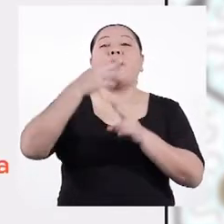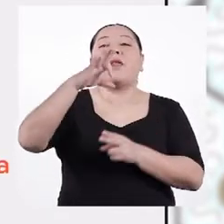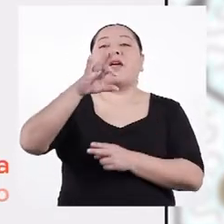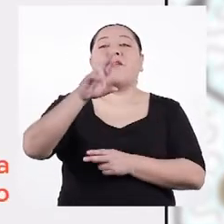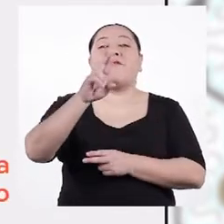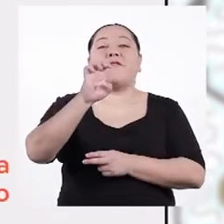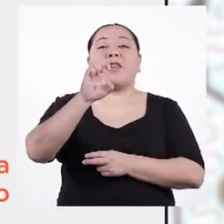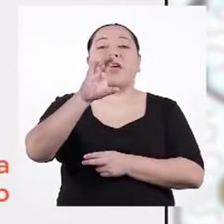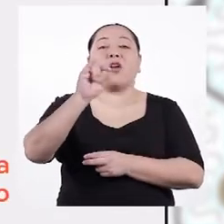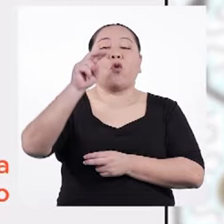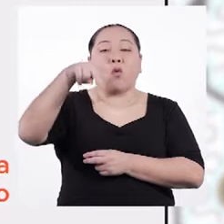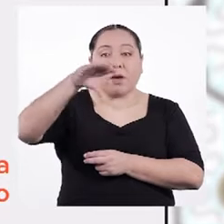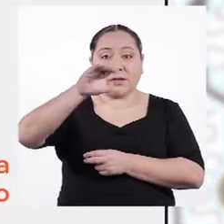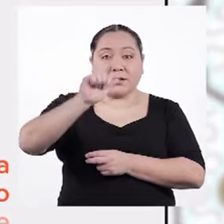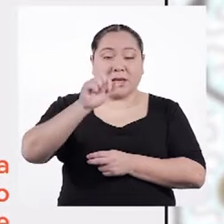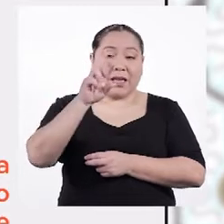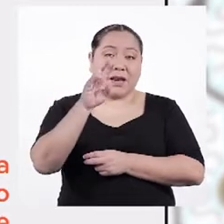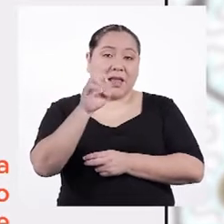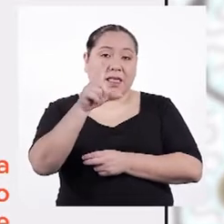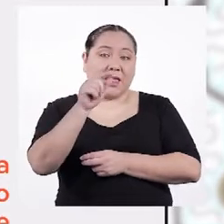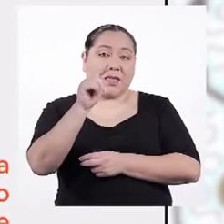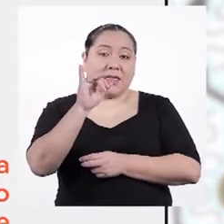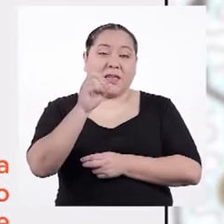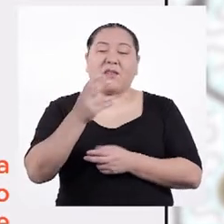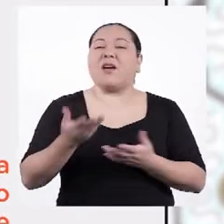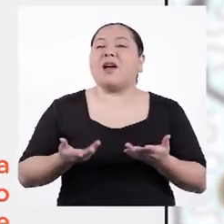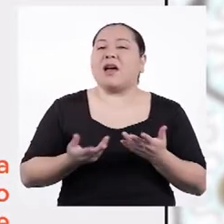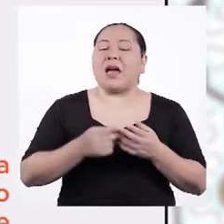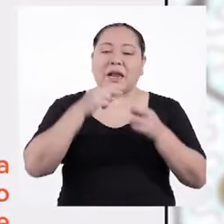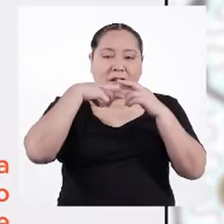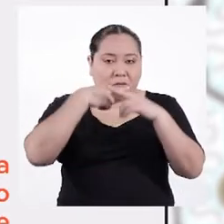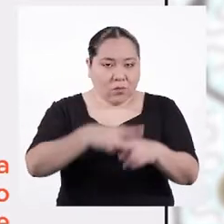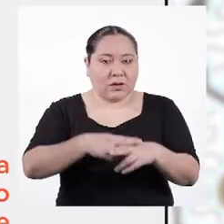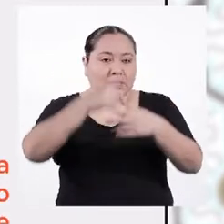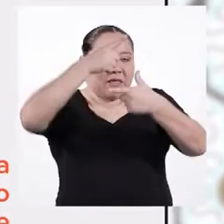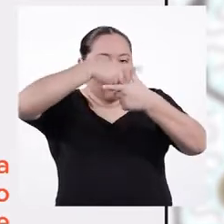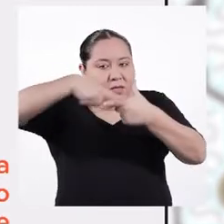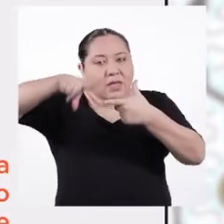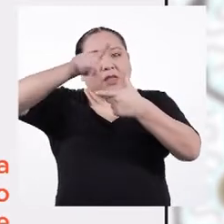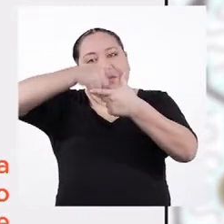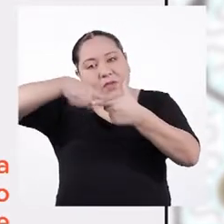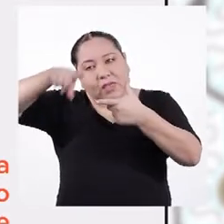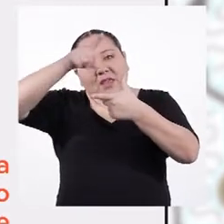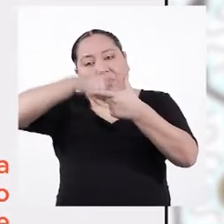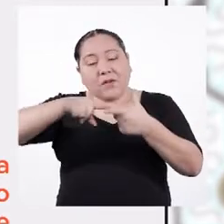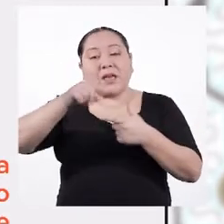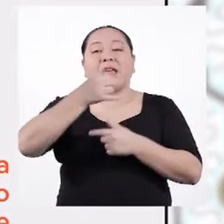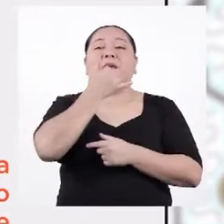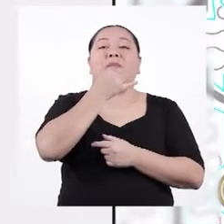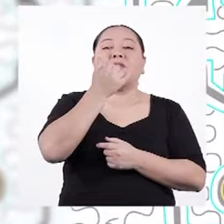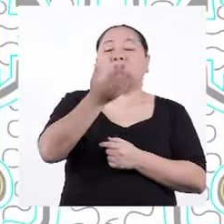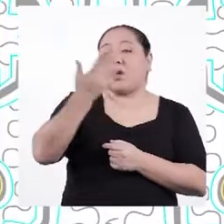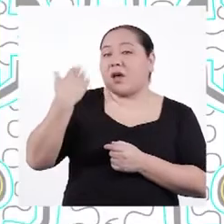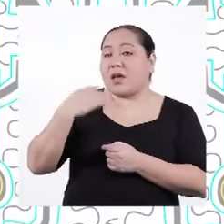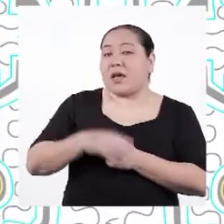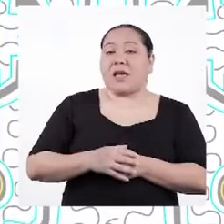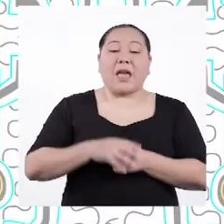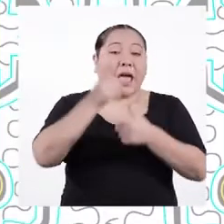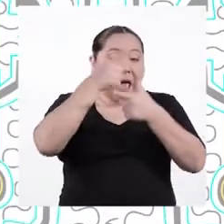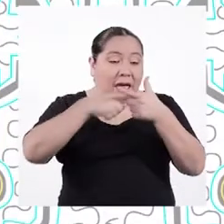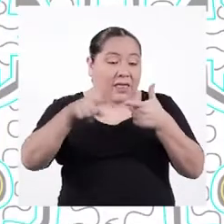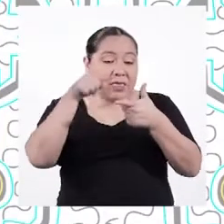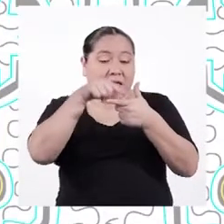Es decir, el resultado de dividir la cantidad de veces que algo ocurrió en el pasado entre el número total de